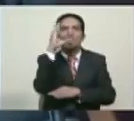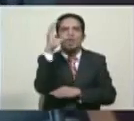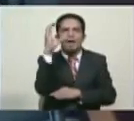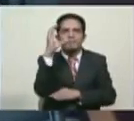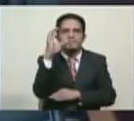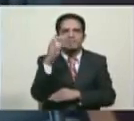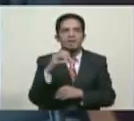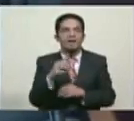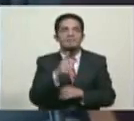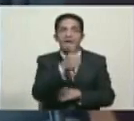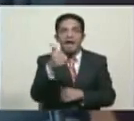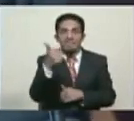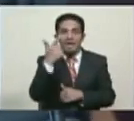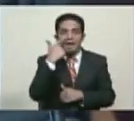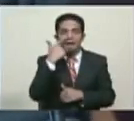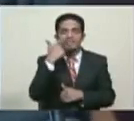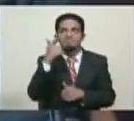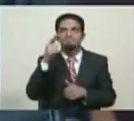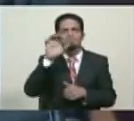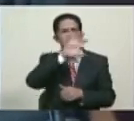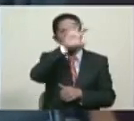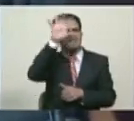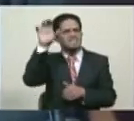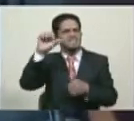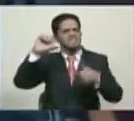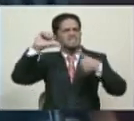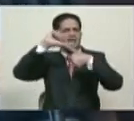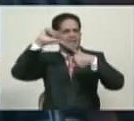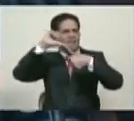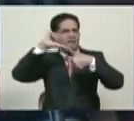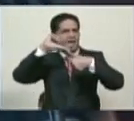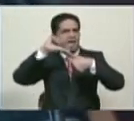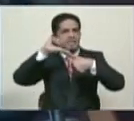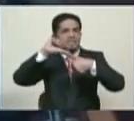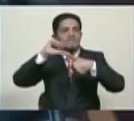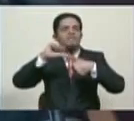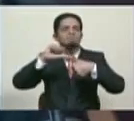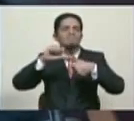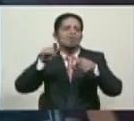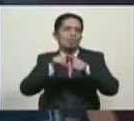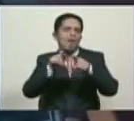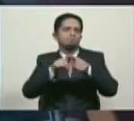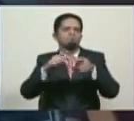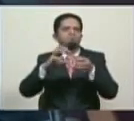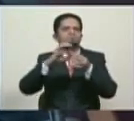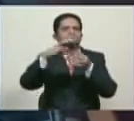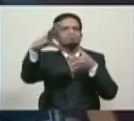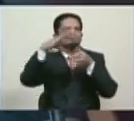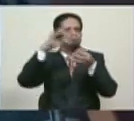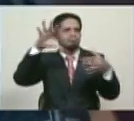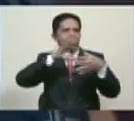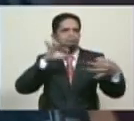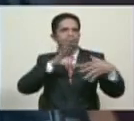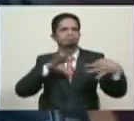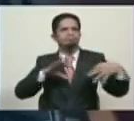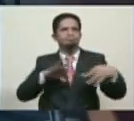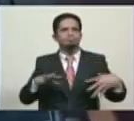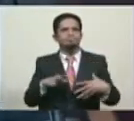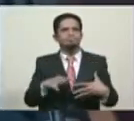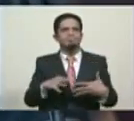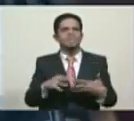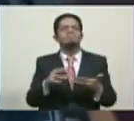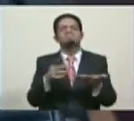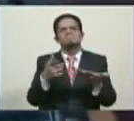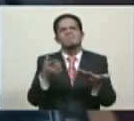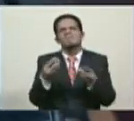Centro y Suramérica iba a pasar por procesos separatistas durante esos 50 años. Que los pueblos se enfrentaran